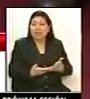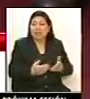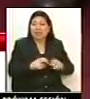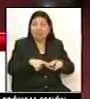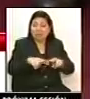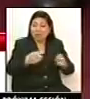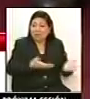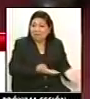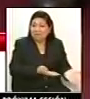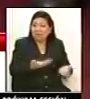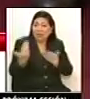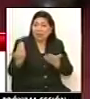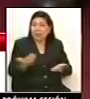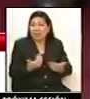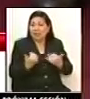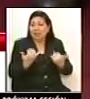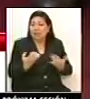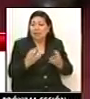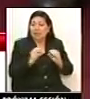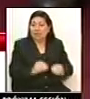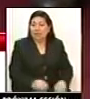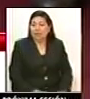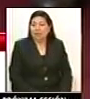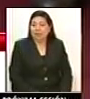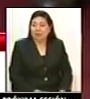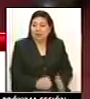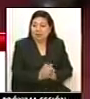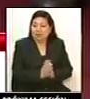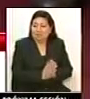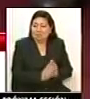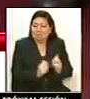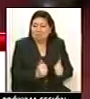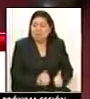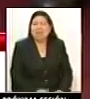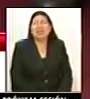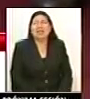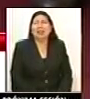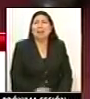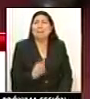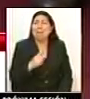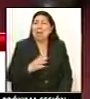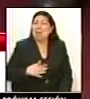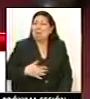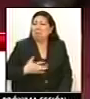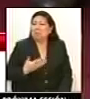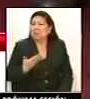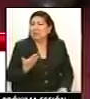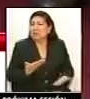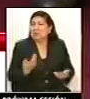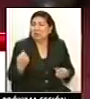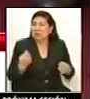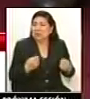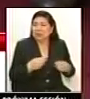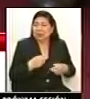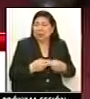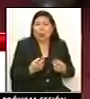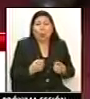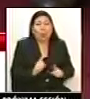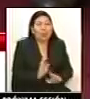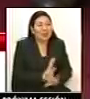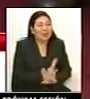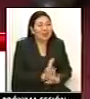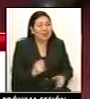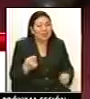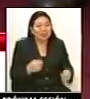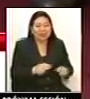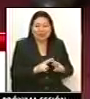explotación y ahora se les quiere dar un beneficio extraordinario para que puedan supuestamente invertir en exploración cuando no quieren